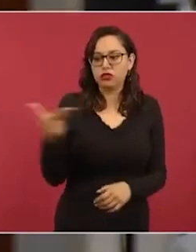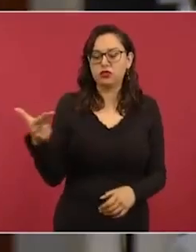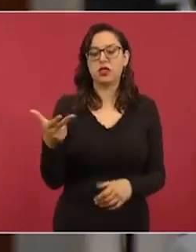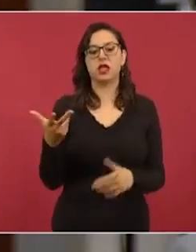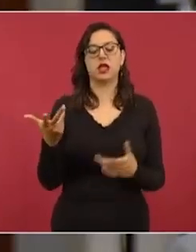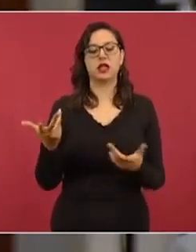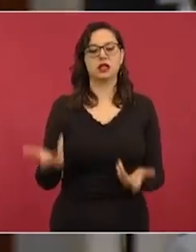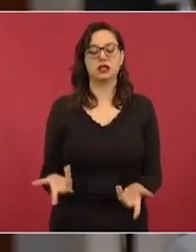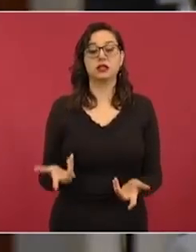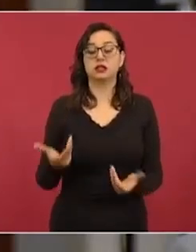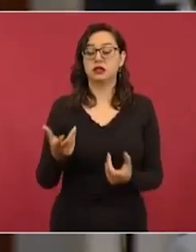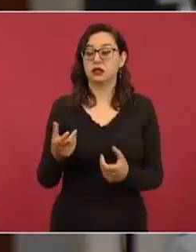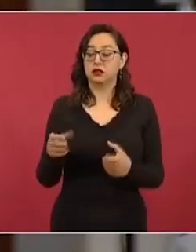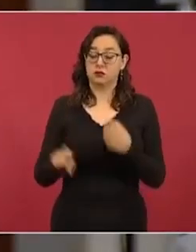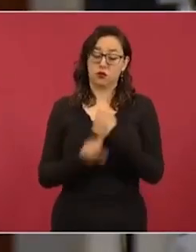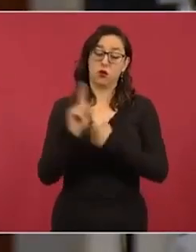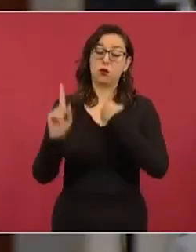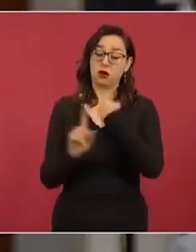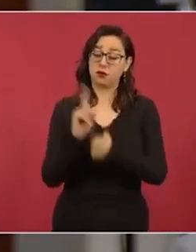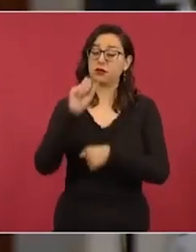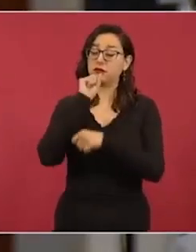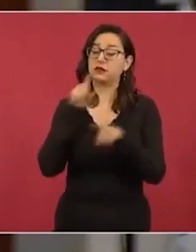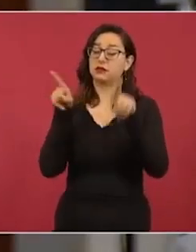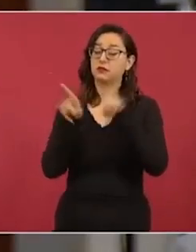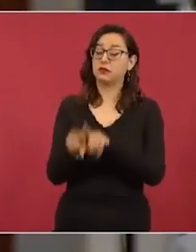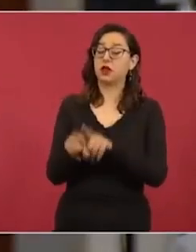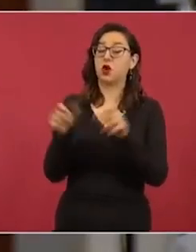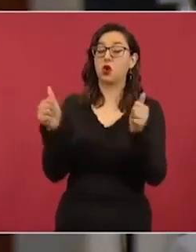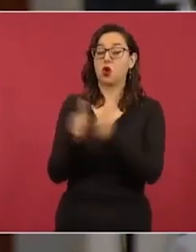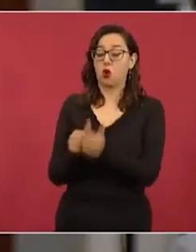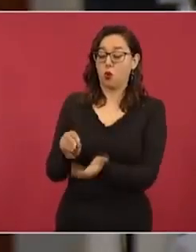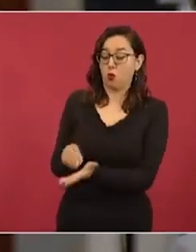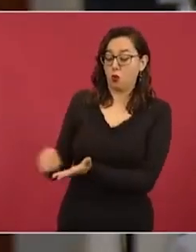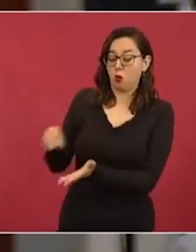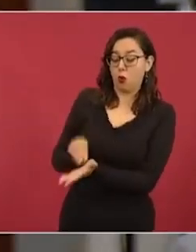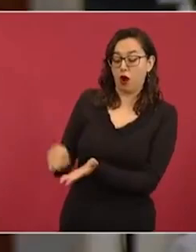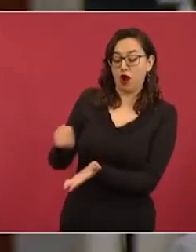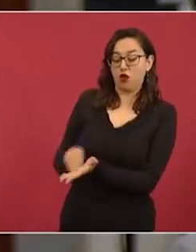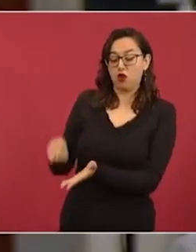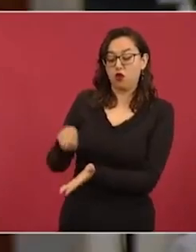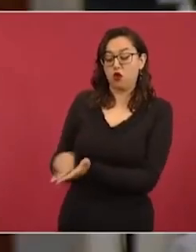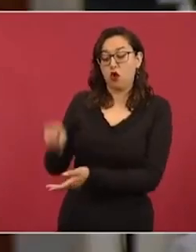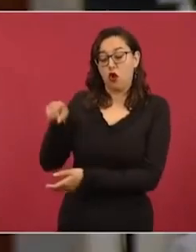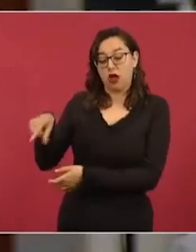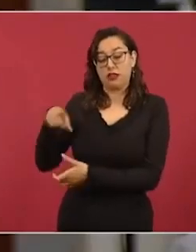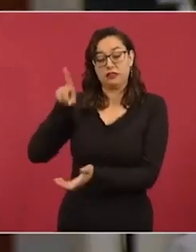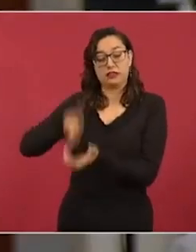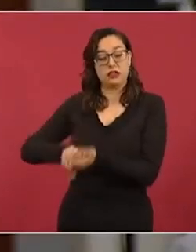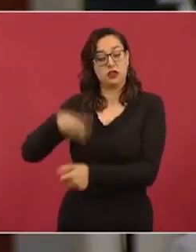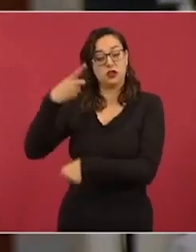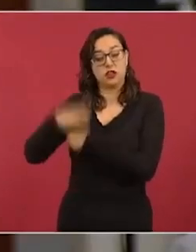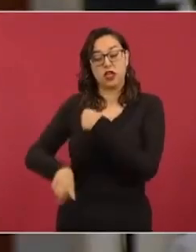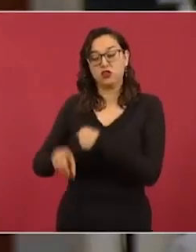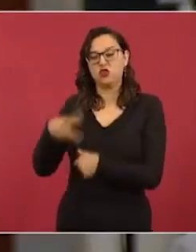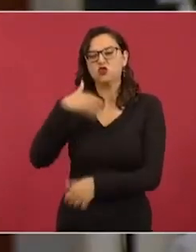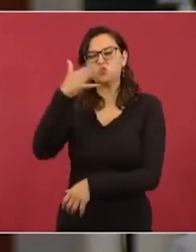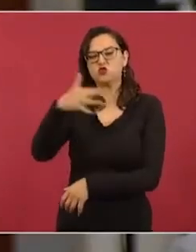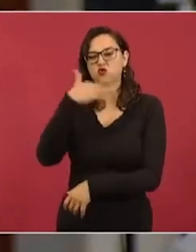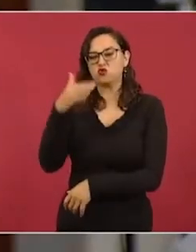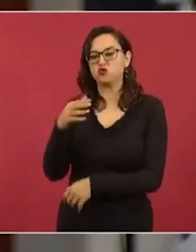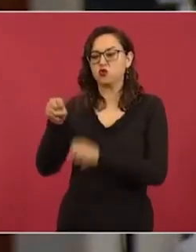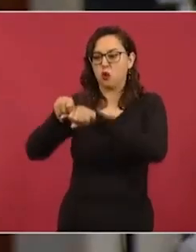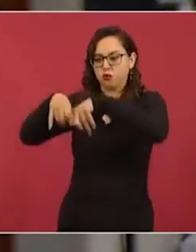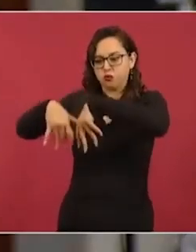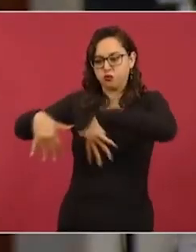granjas porcinas, y que se detenga ese sí es un deterioro muy, muy